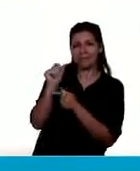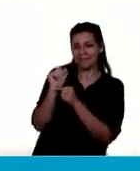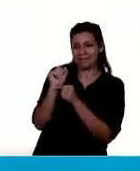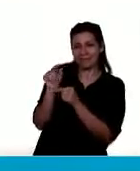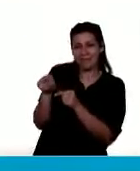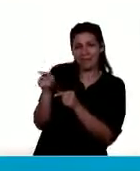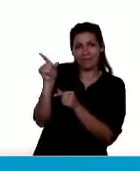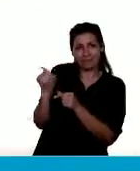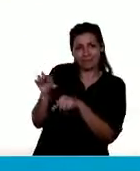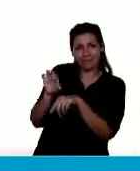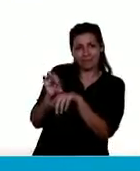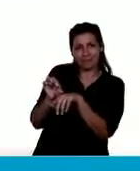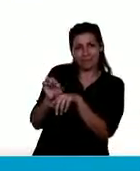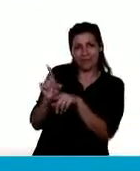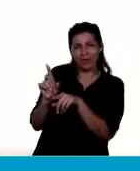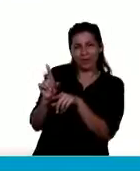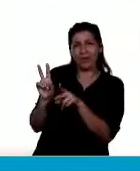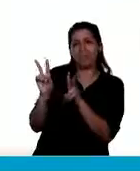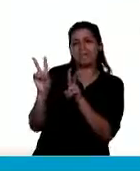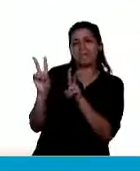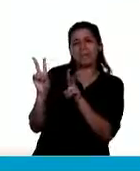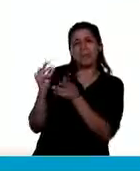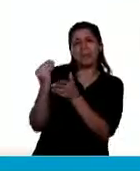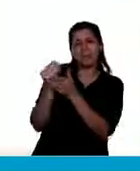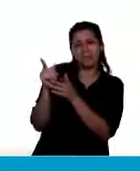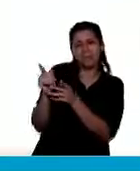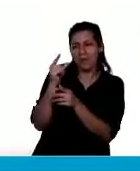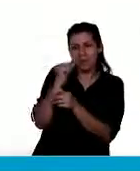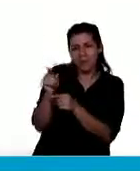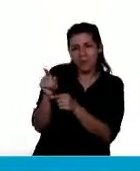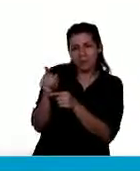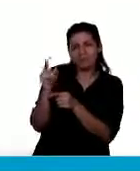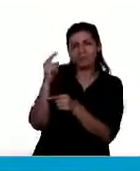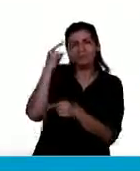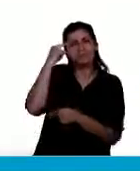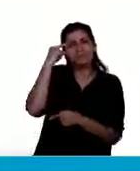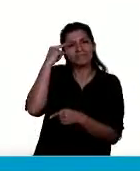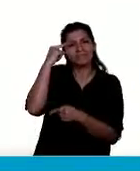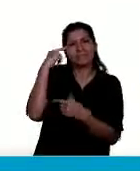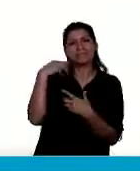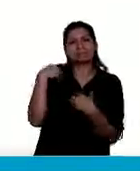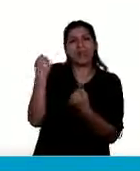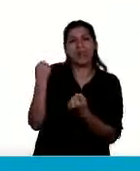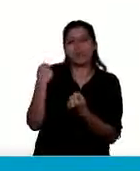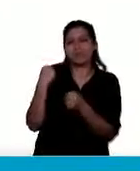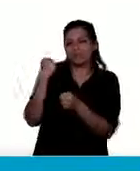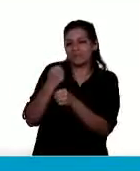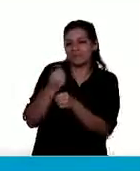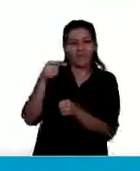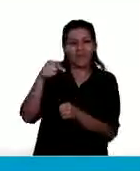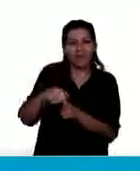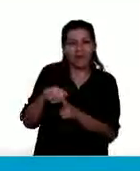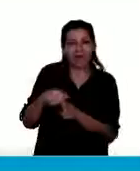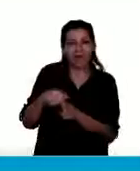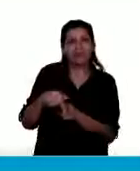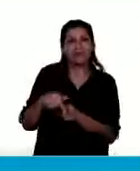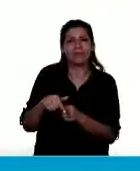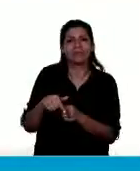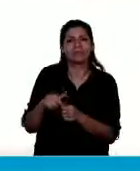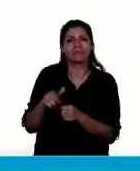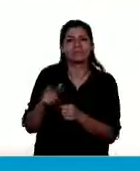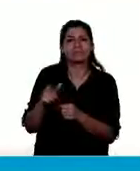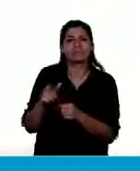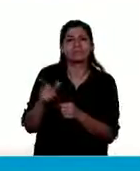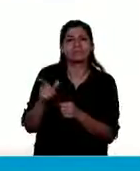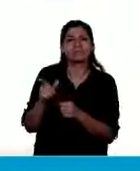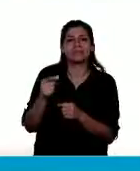tuvo el peronismo, la concepción de salud que tiene el peronismo en la actualidad, una concepción que hizo efectiva, que